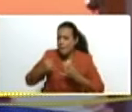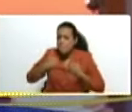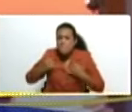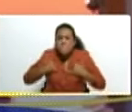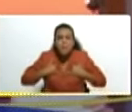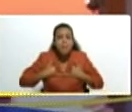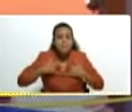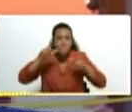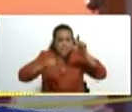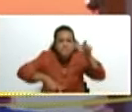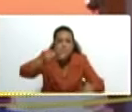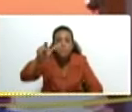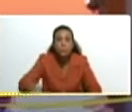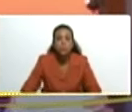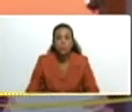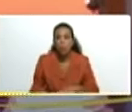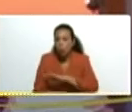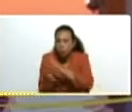autodeterminación.